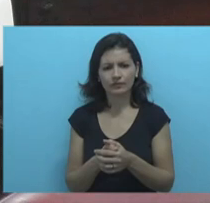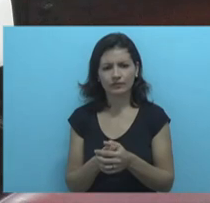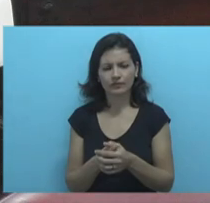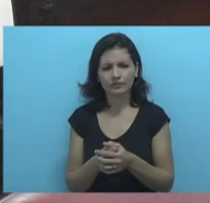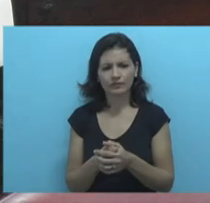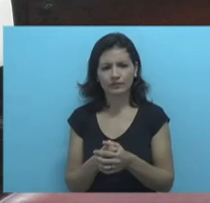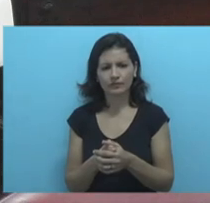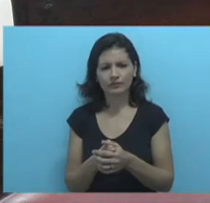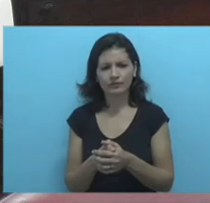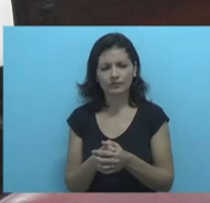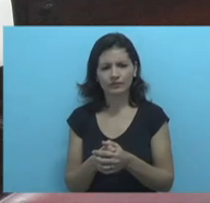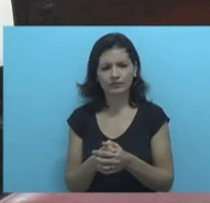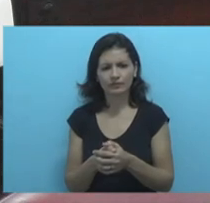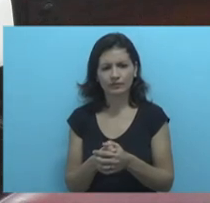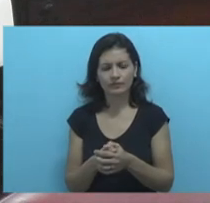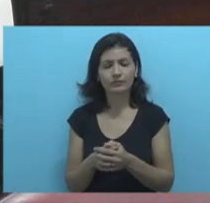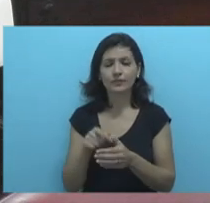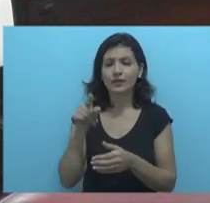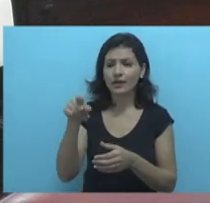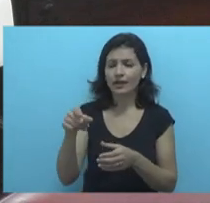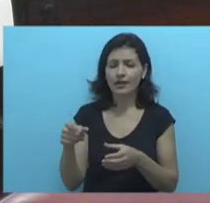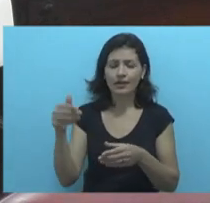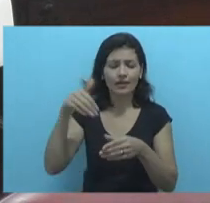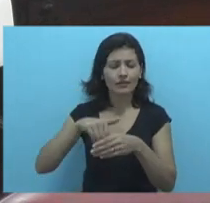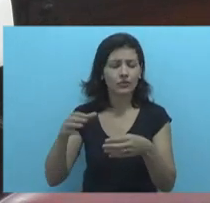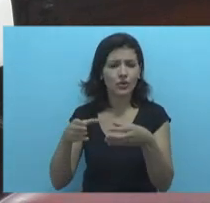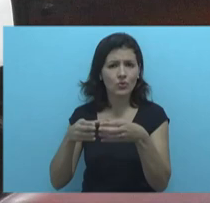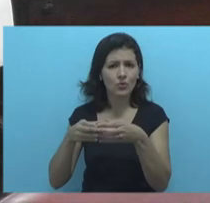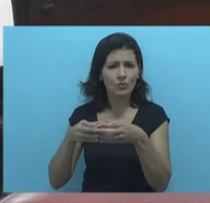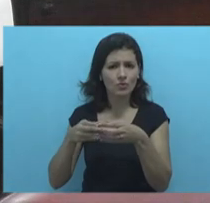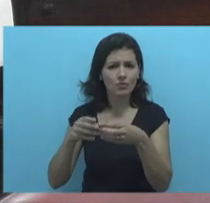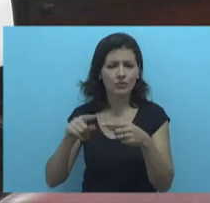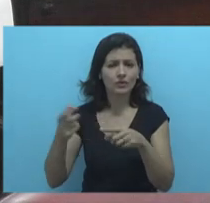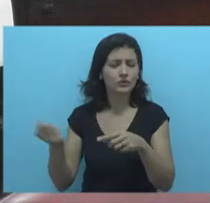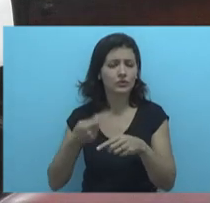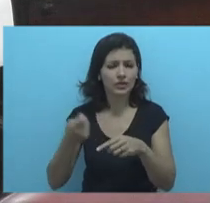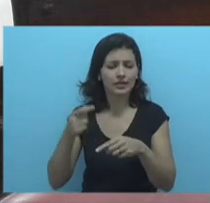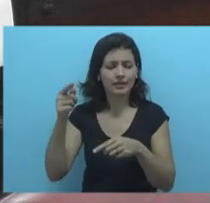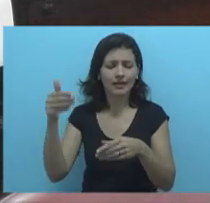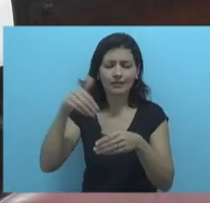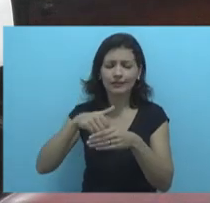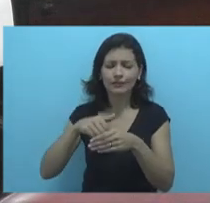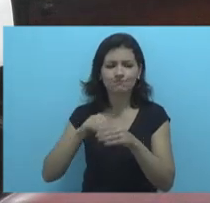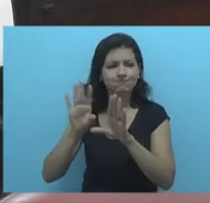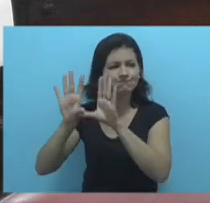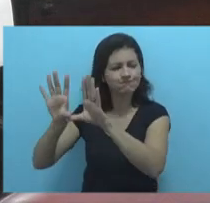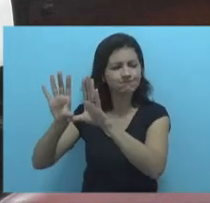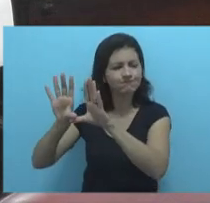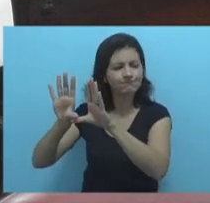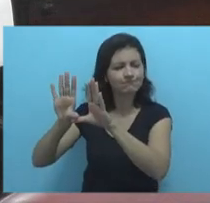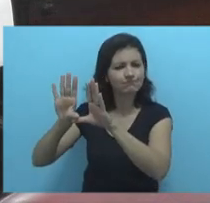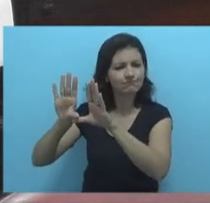de la mejor tradición que el Partido Socialista le ha dado a la Argentina. Está en ese lugar con los